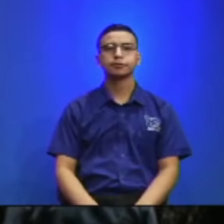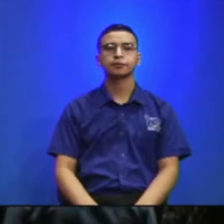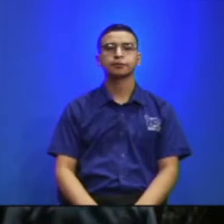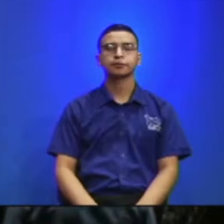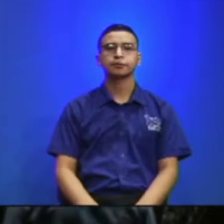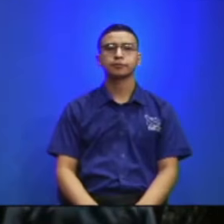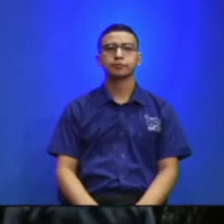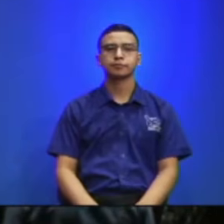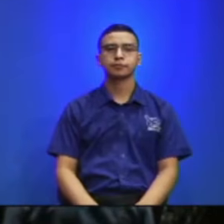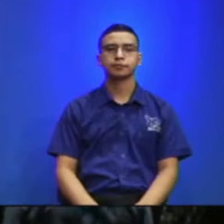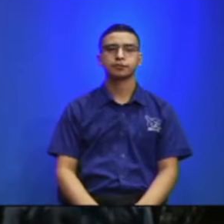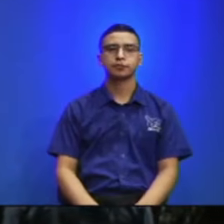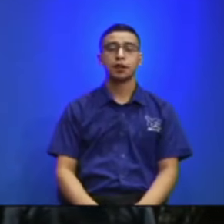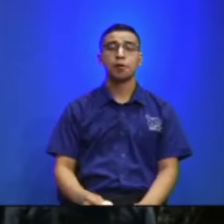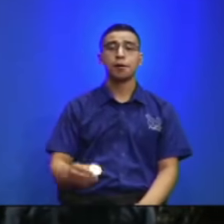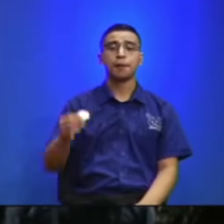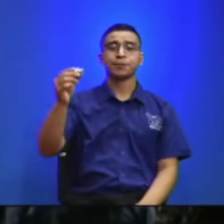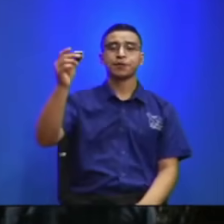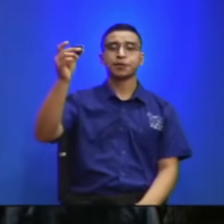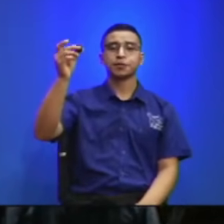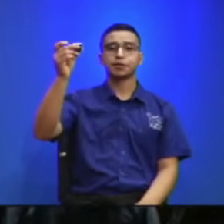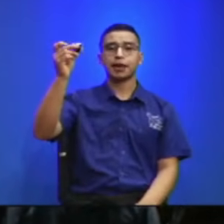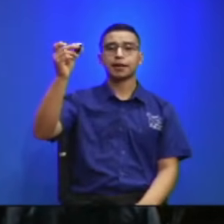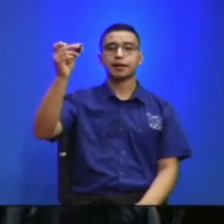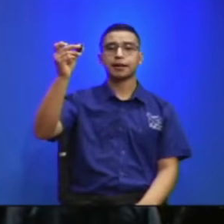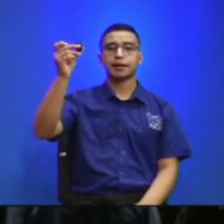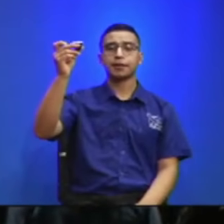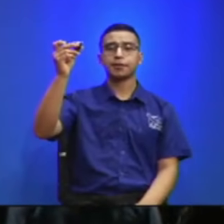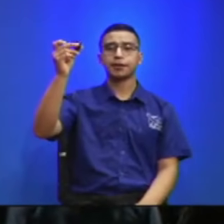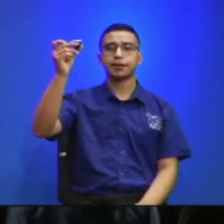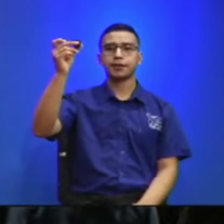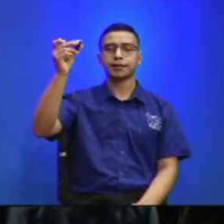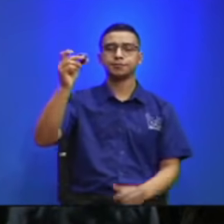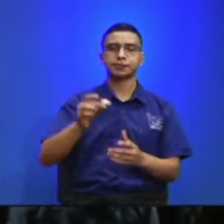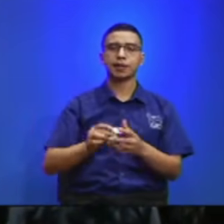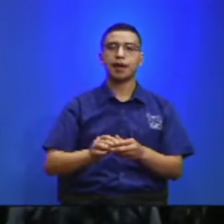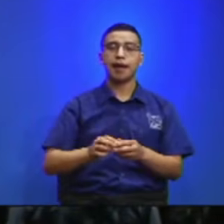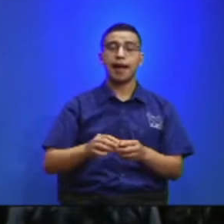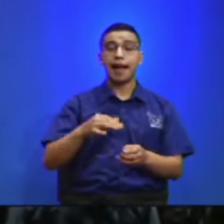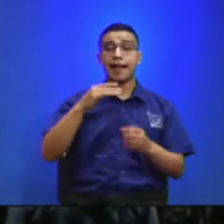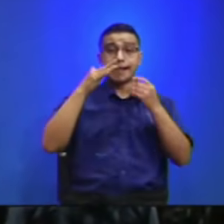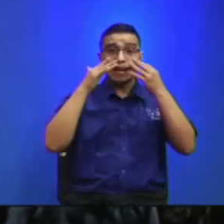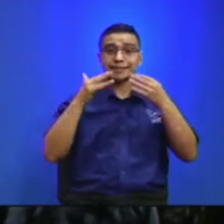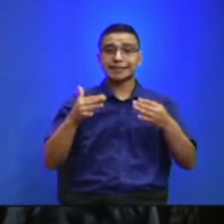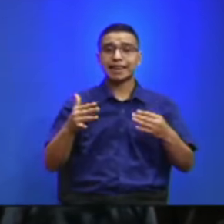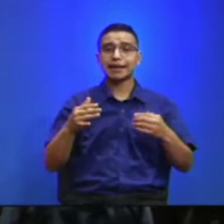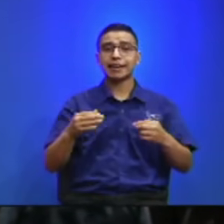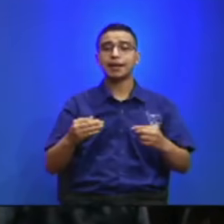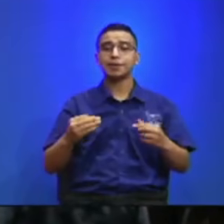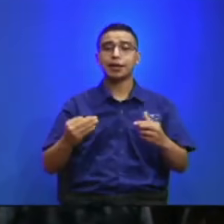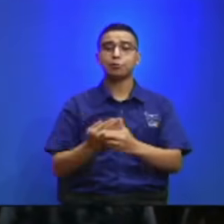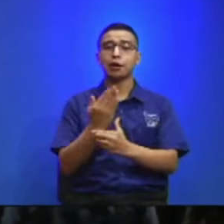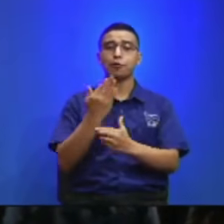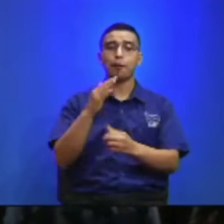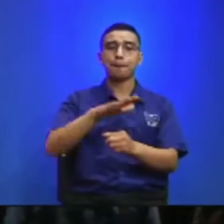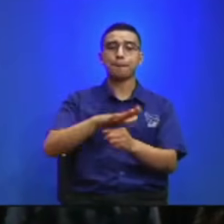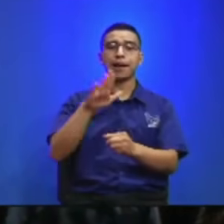al señor tu sangre bendita la sangre del nuevo pacto